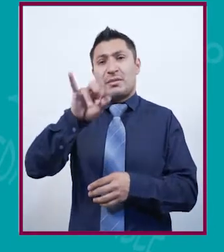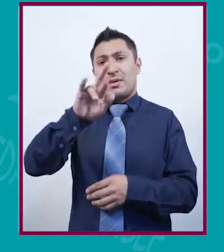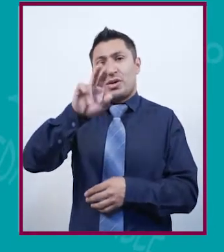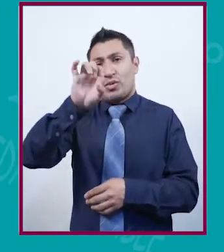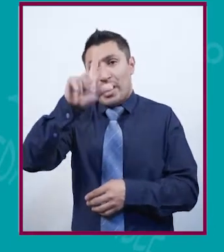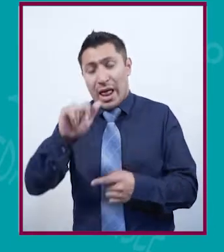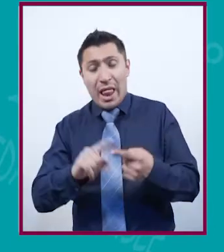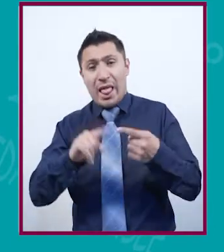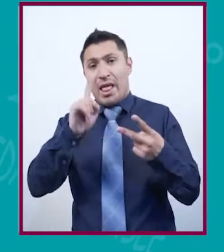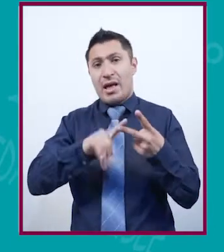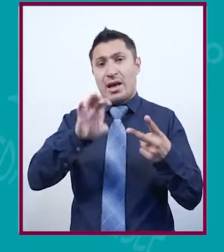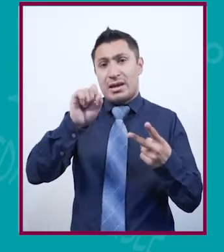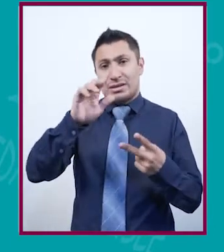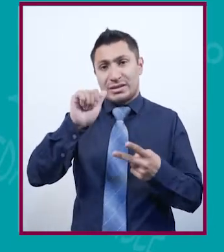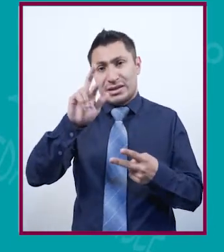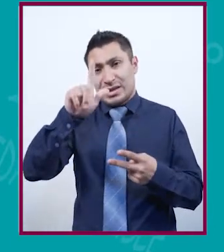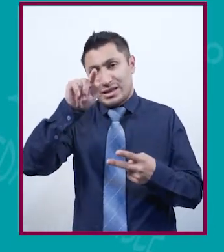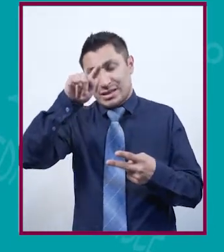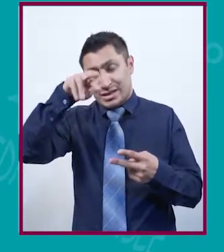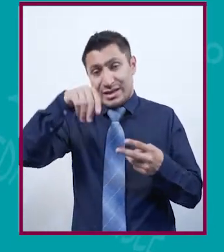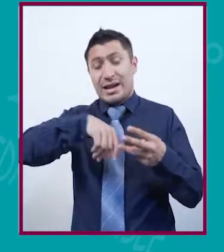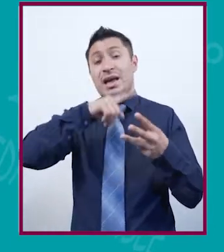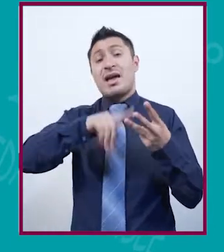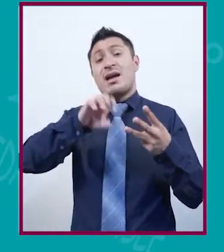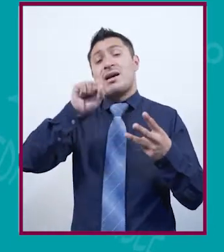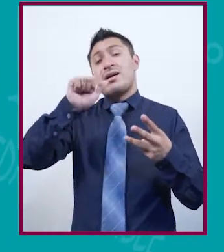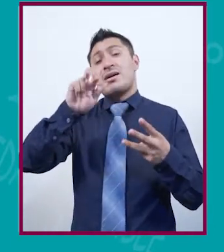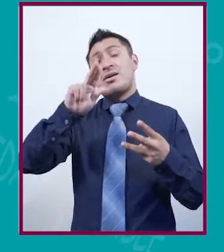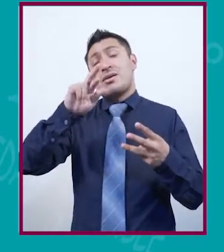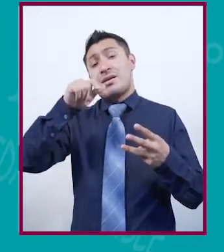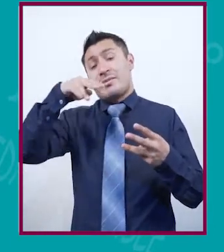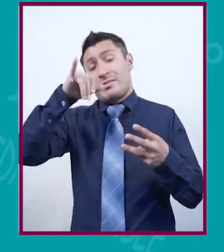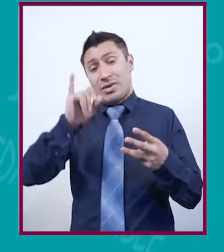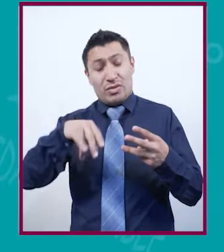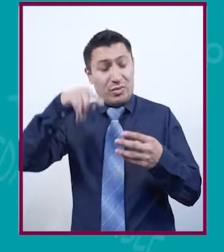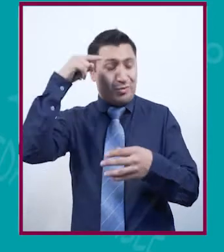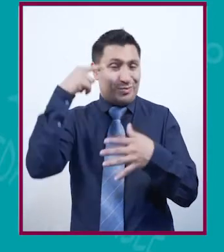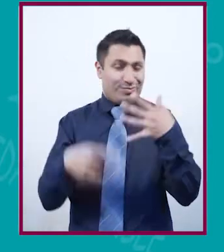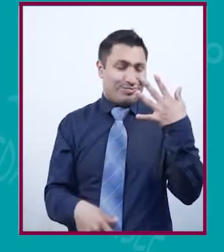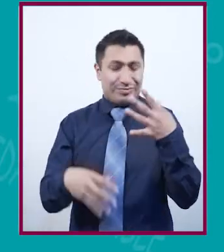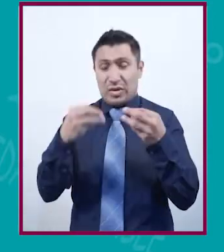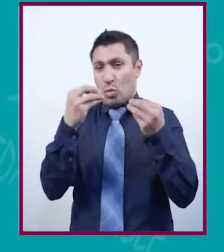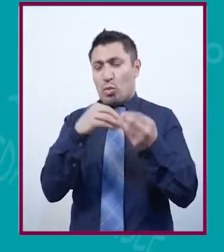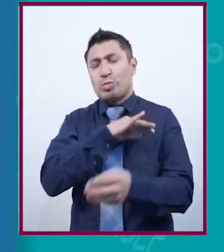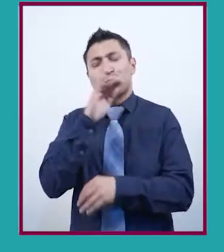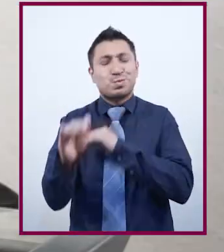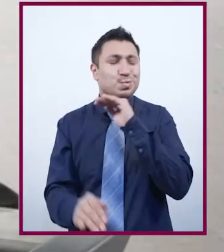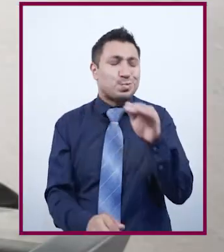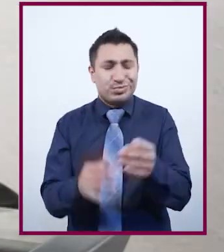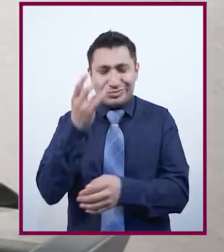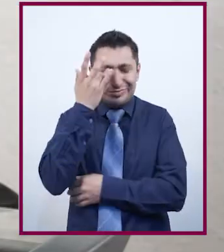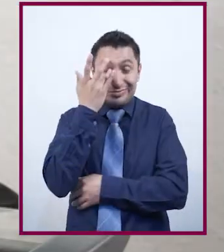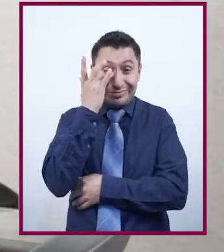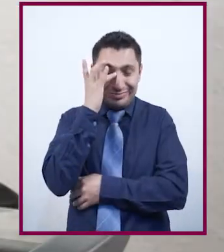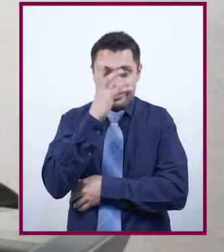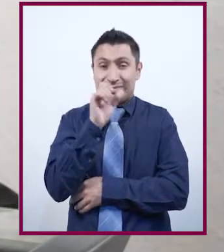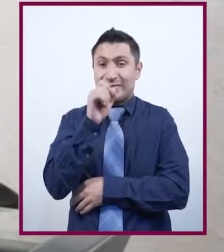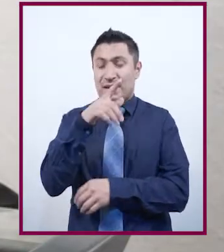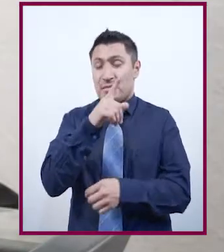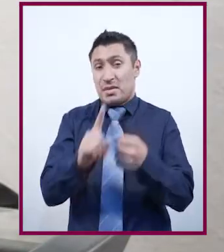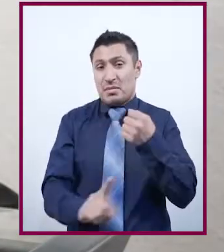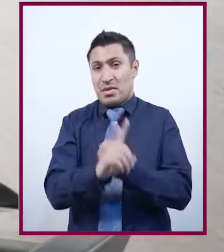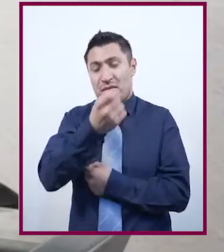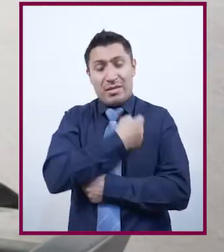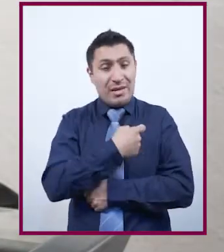la teosferina y la escarlatina. Desafortunadamente, muchos perdían la batalla. Además, los problemas